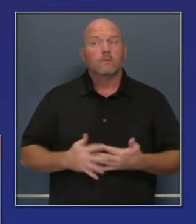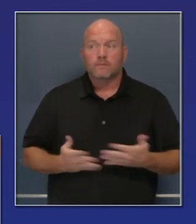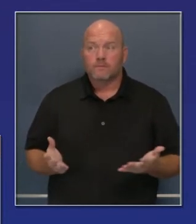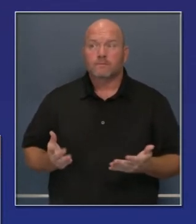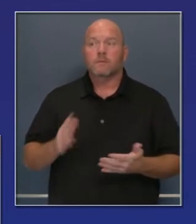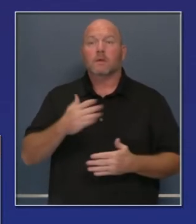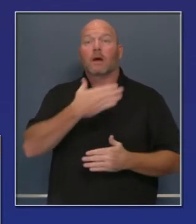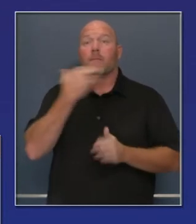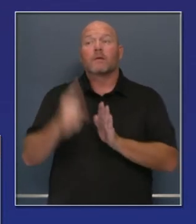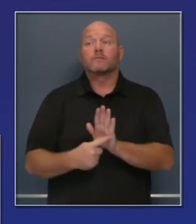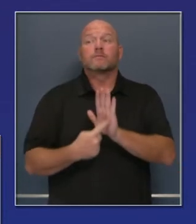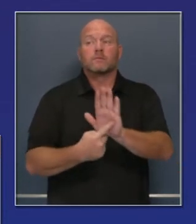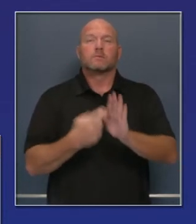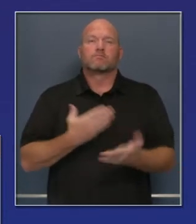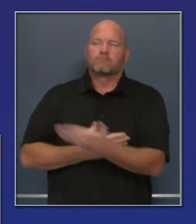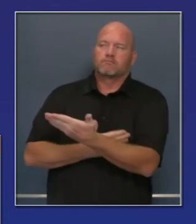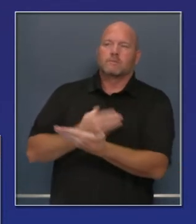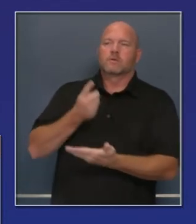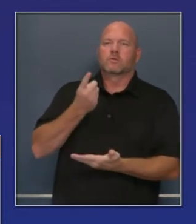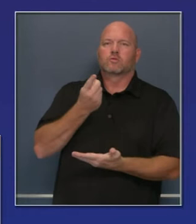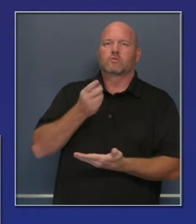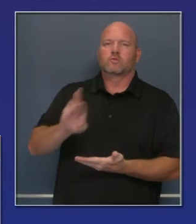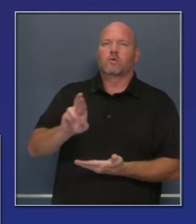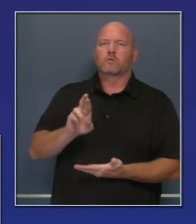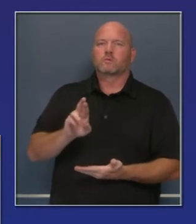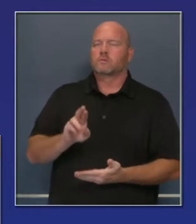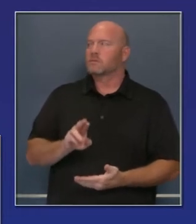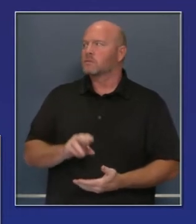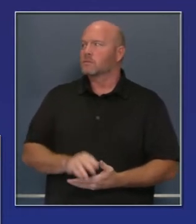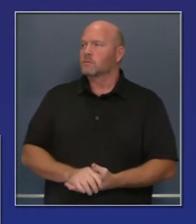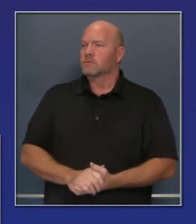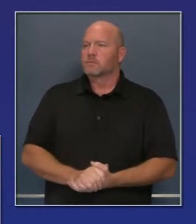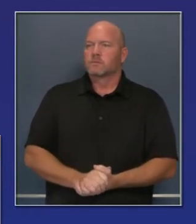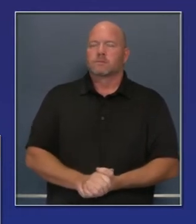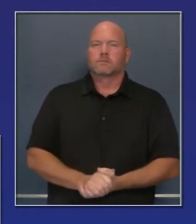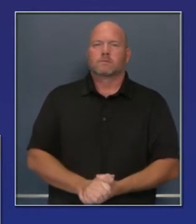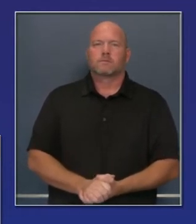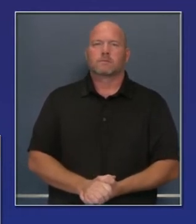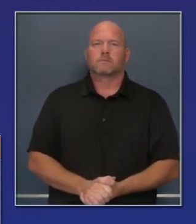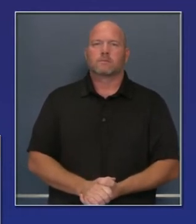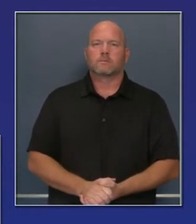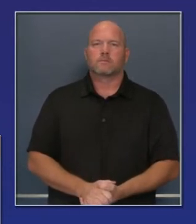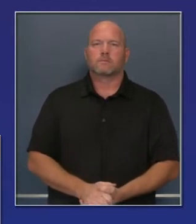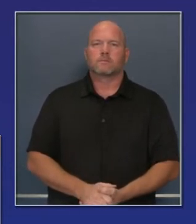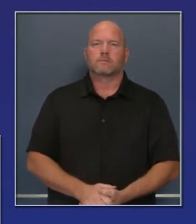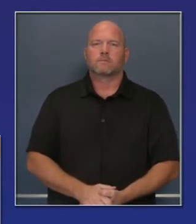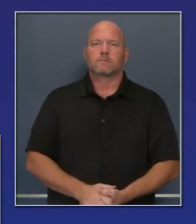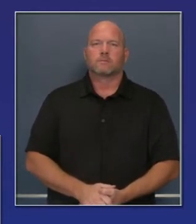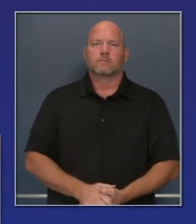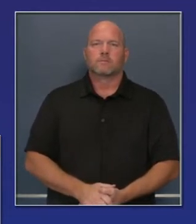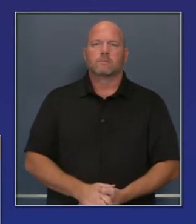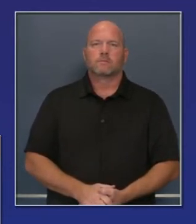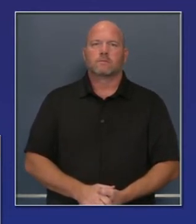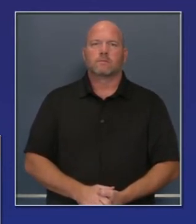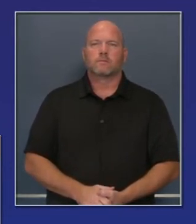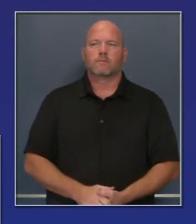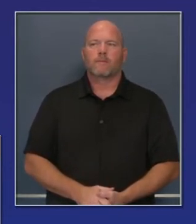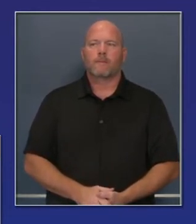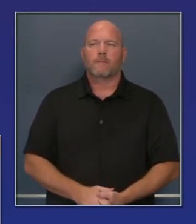el día de hoy. Y el doctor Galli es la mejor persona para hacer esto. Aquí lo tienen.